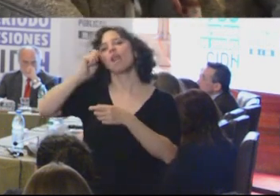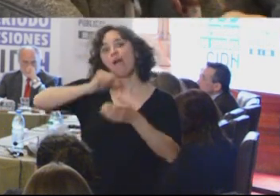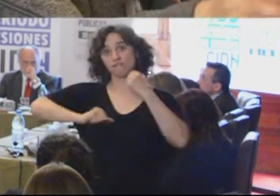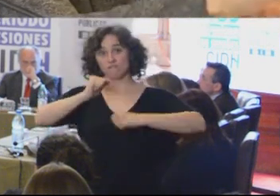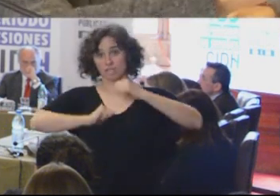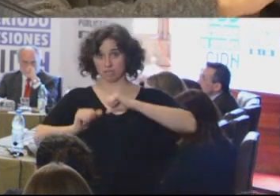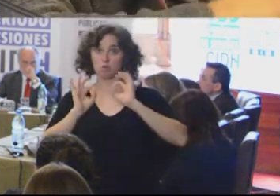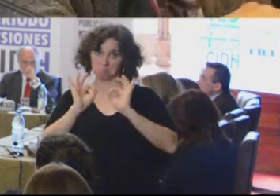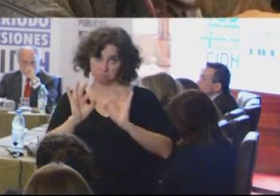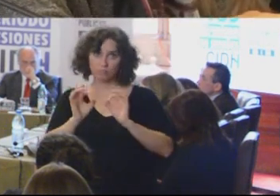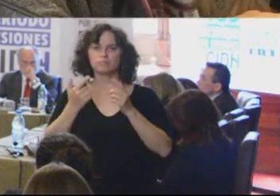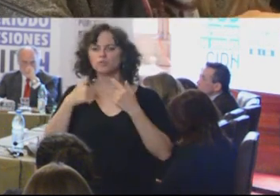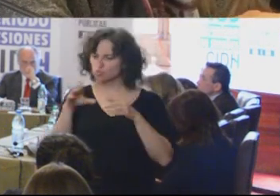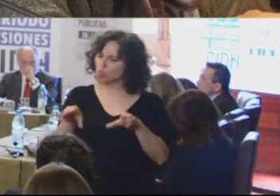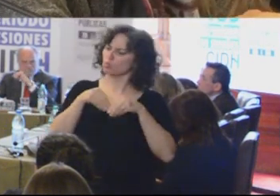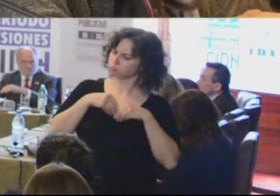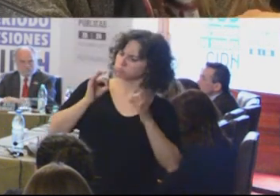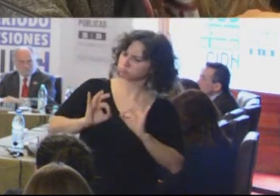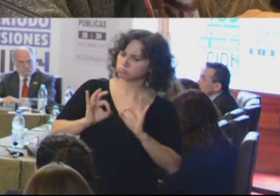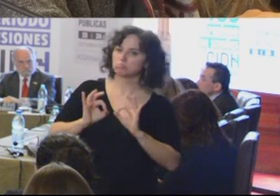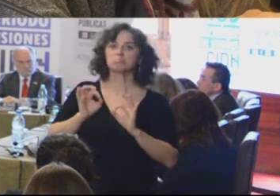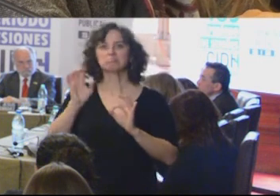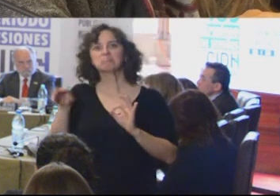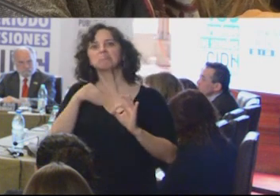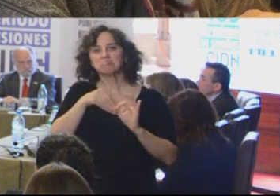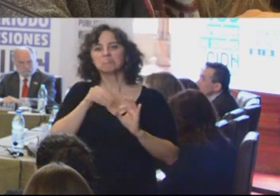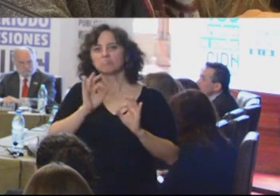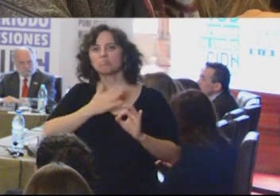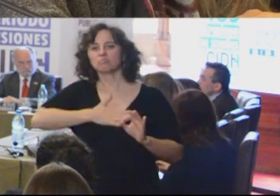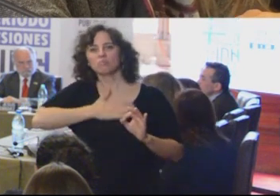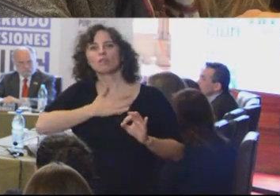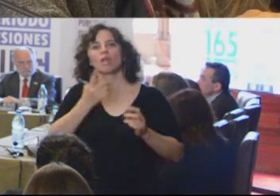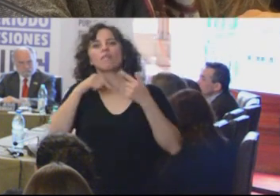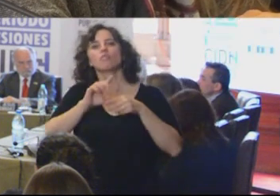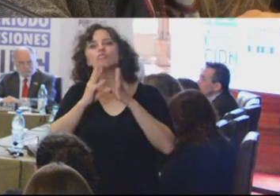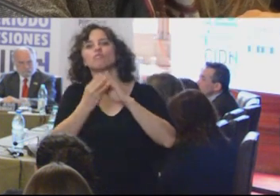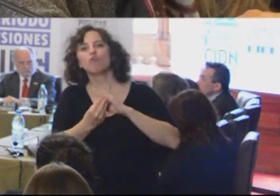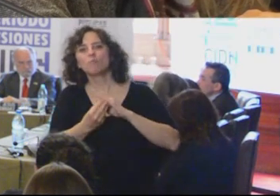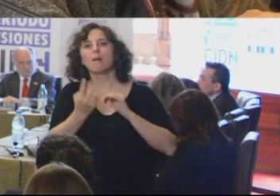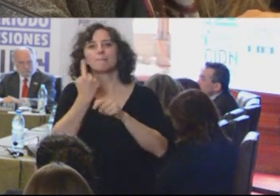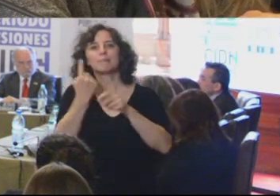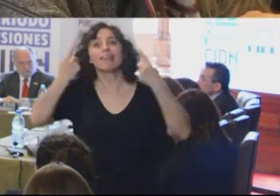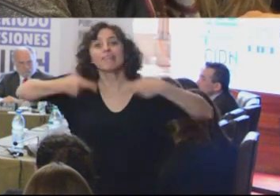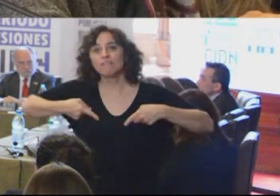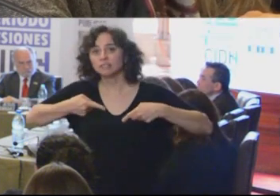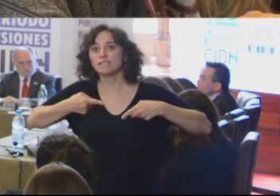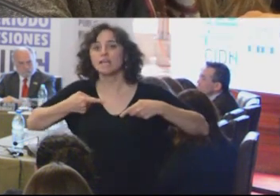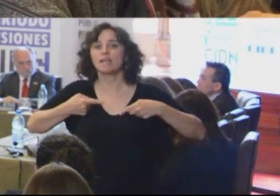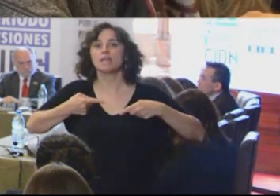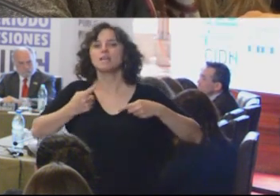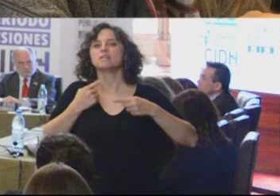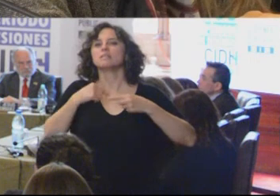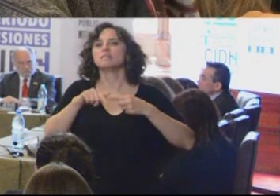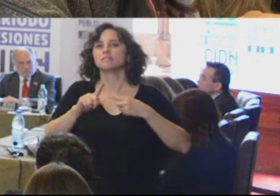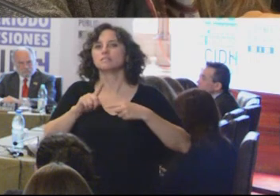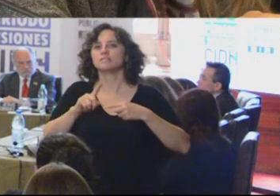aspectos lo cual fue considerado y acogido de tal manera que en primer grado se pasó